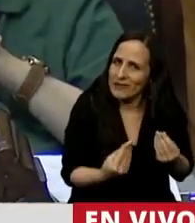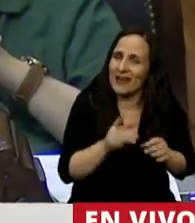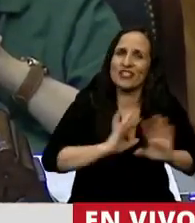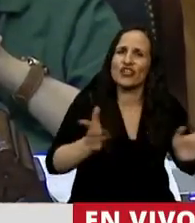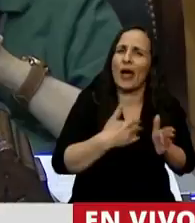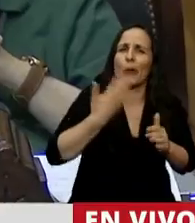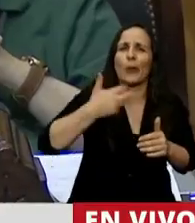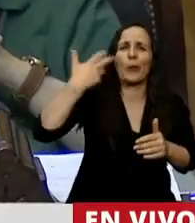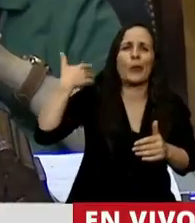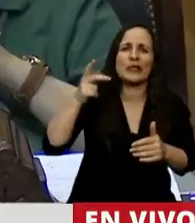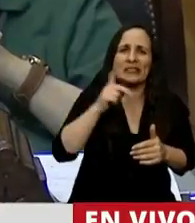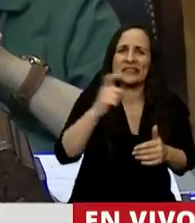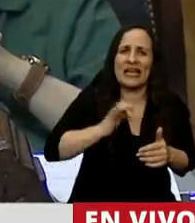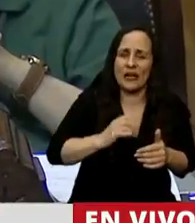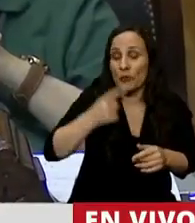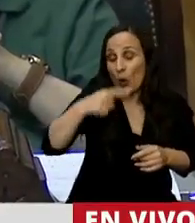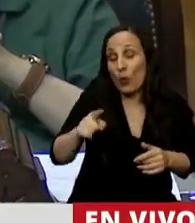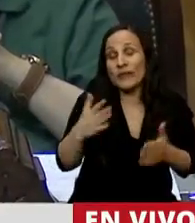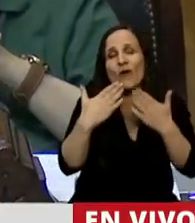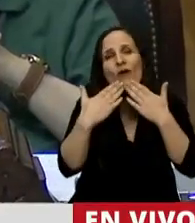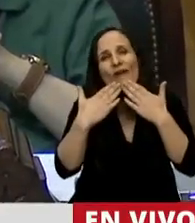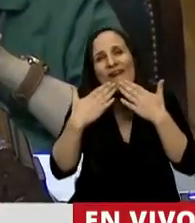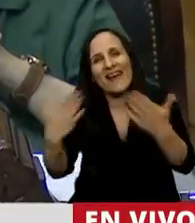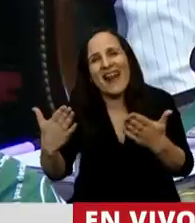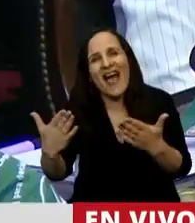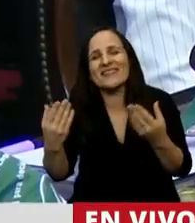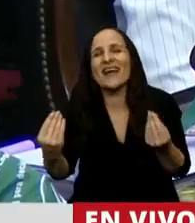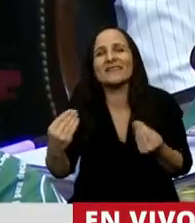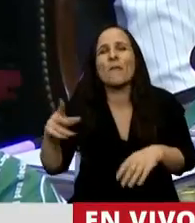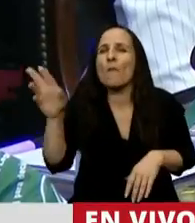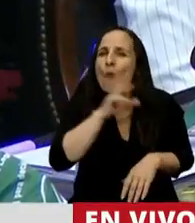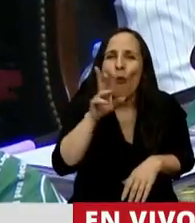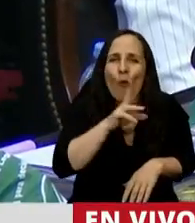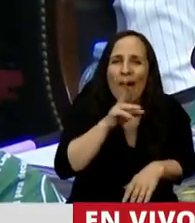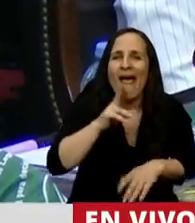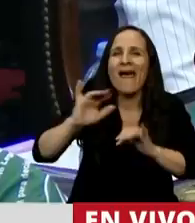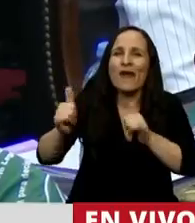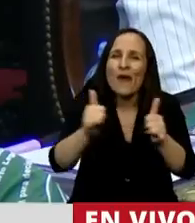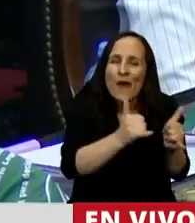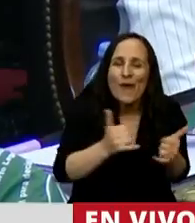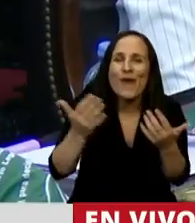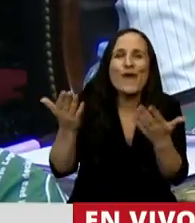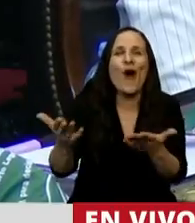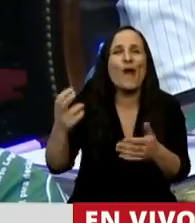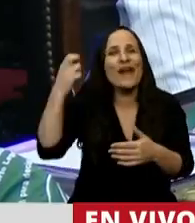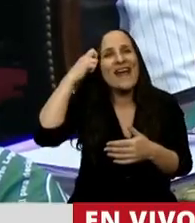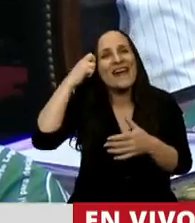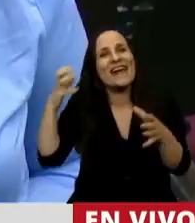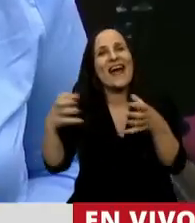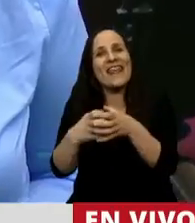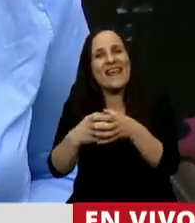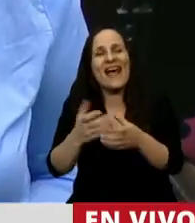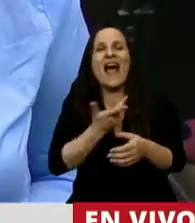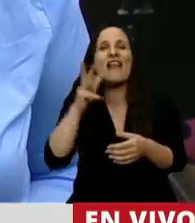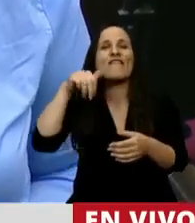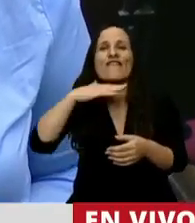100 años. Por último, un agradecimiento enorme a aquellas mujeres, a aquellas jóvenes de la juventud radical de la Franja